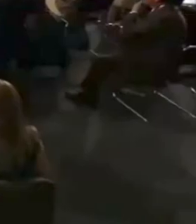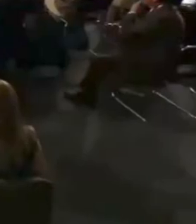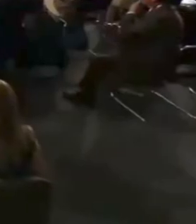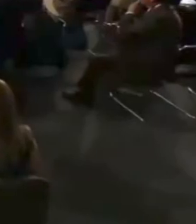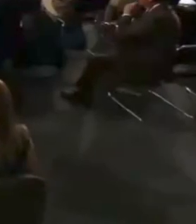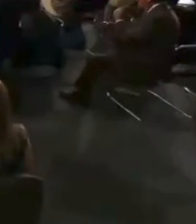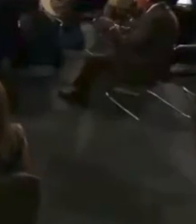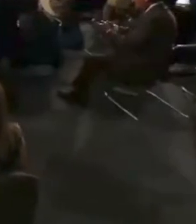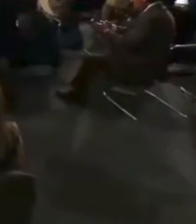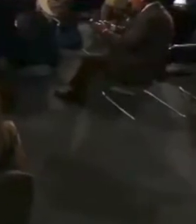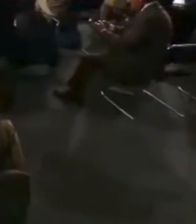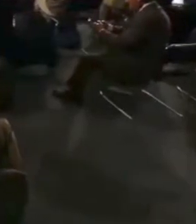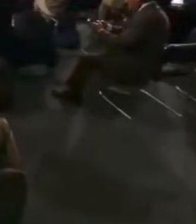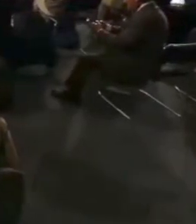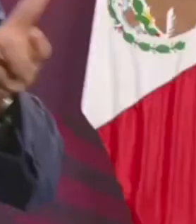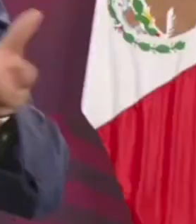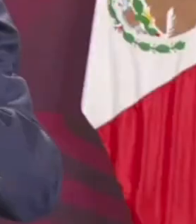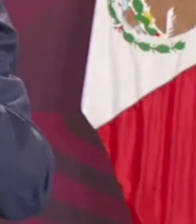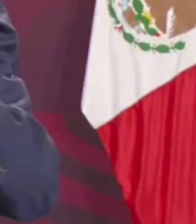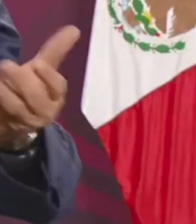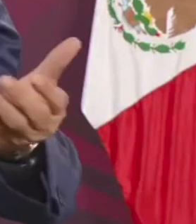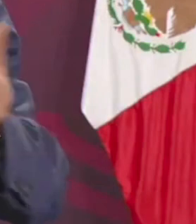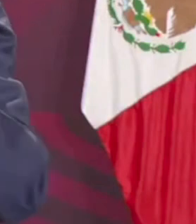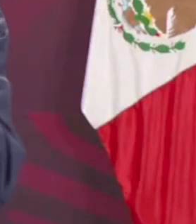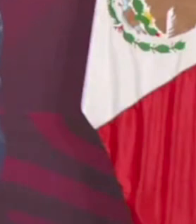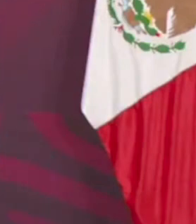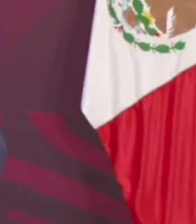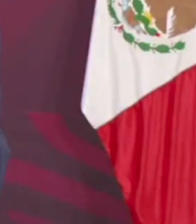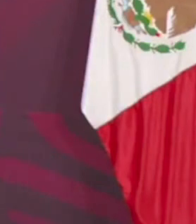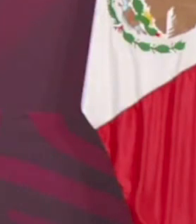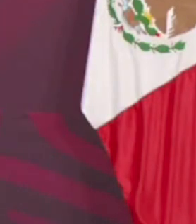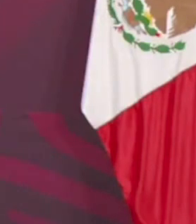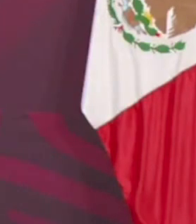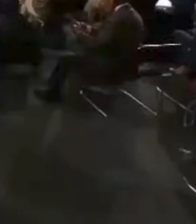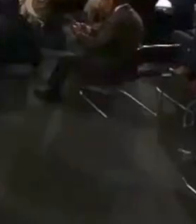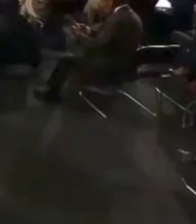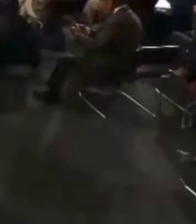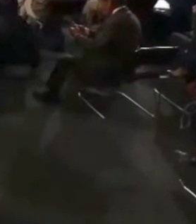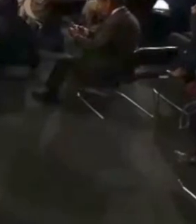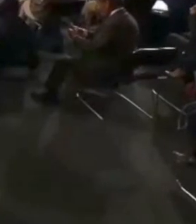Sí. Para que no lo vean.